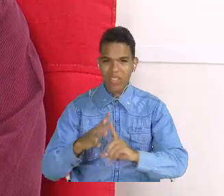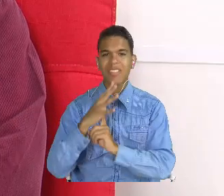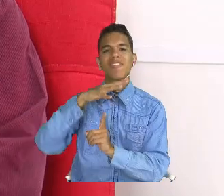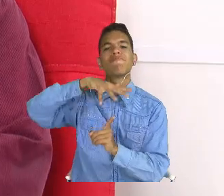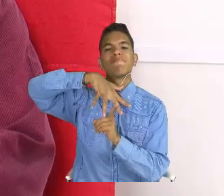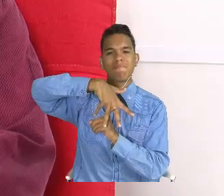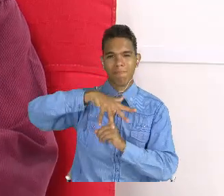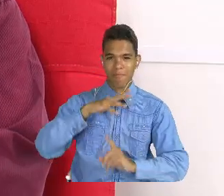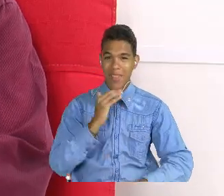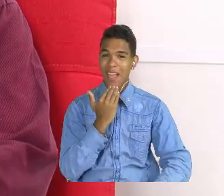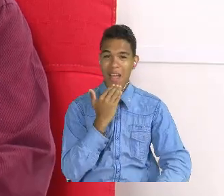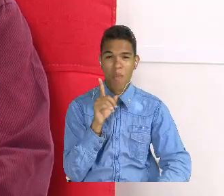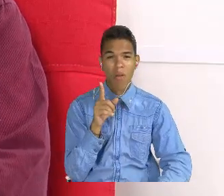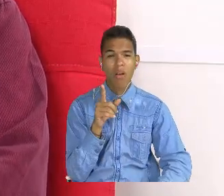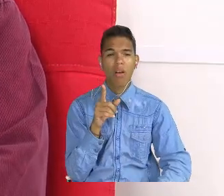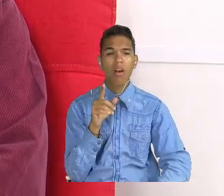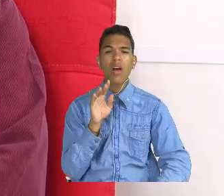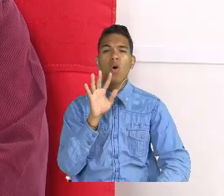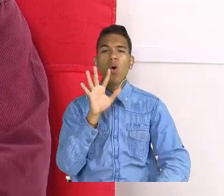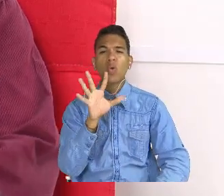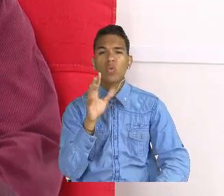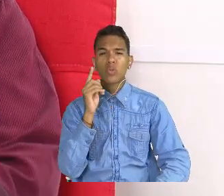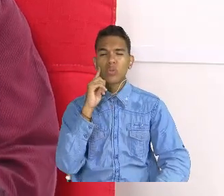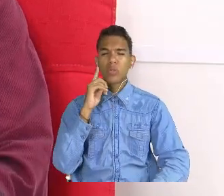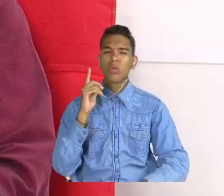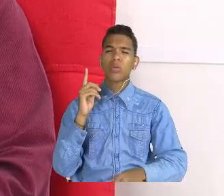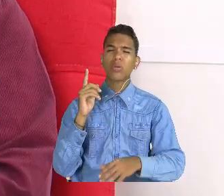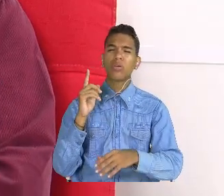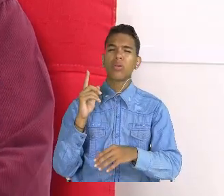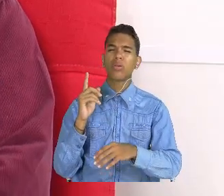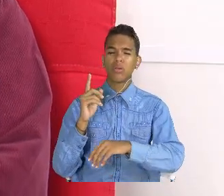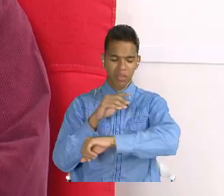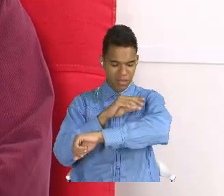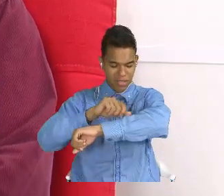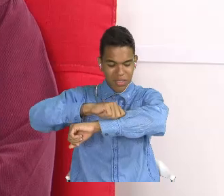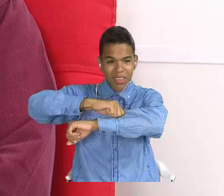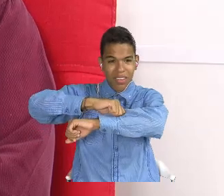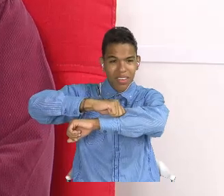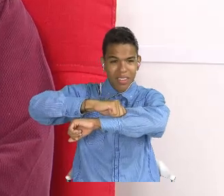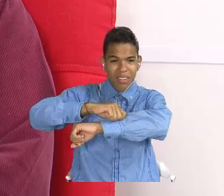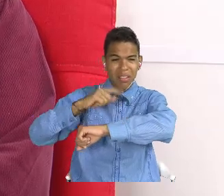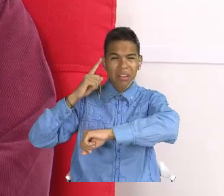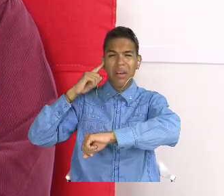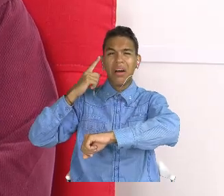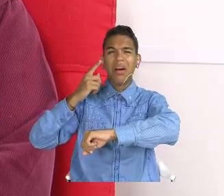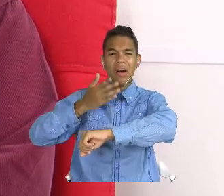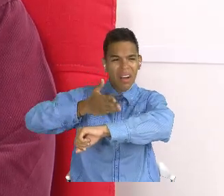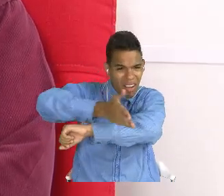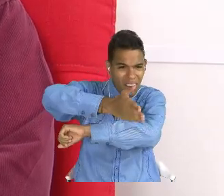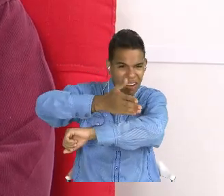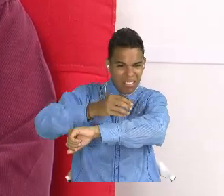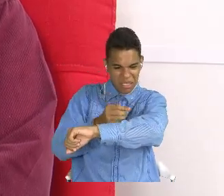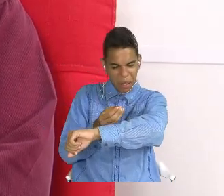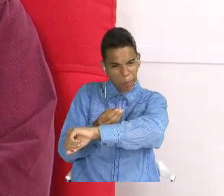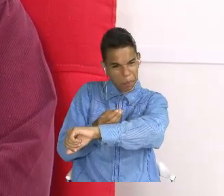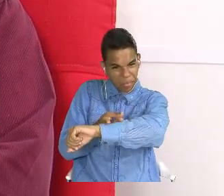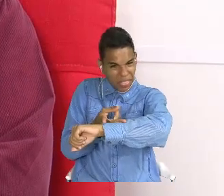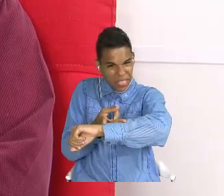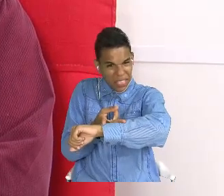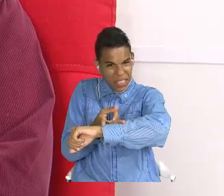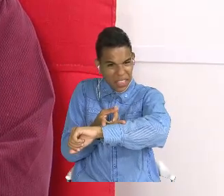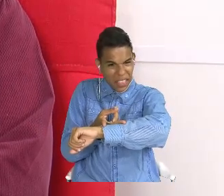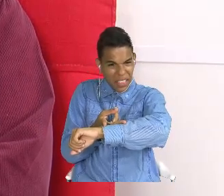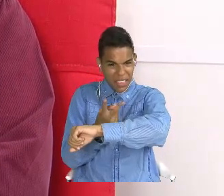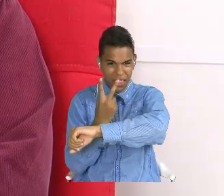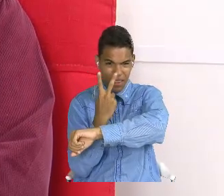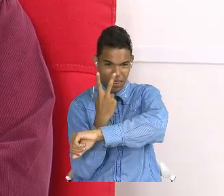que un paciente fácilmente no cicatriza una lesión, por ejemplo, piel se afecta. Pero órganos blancos